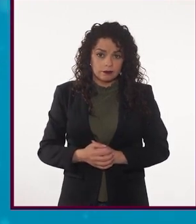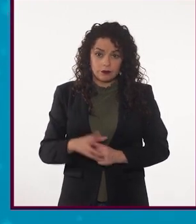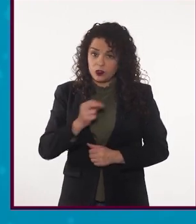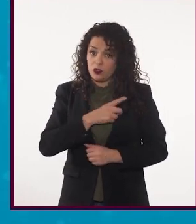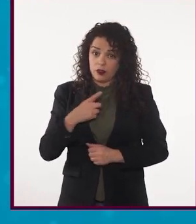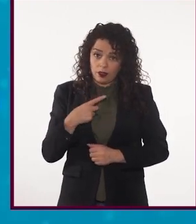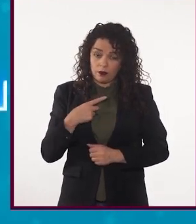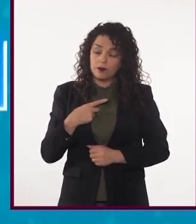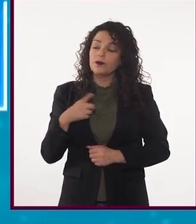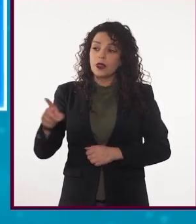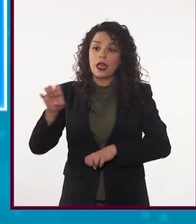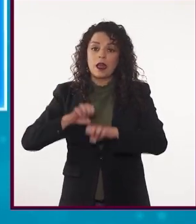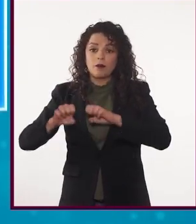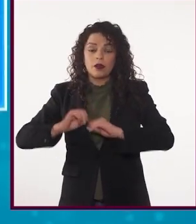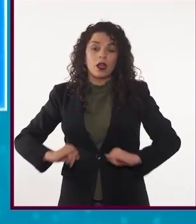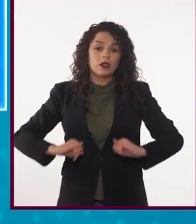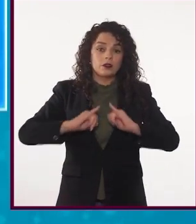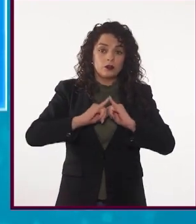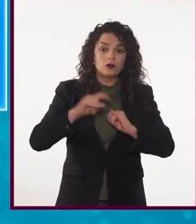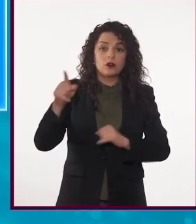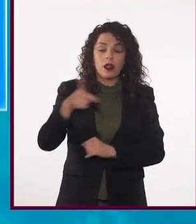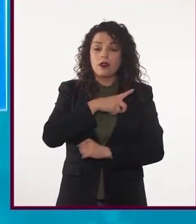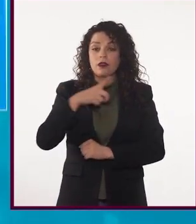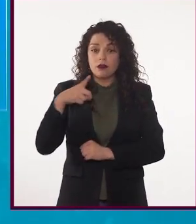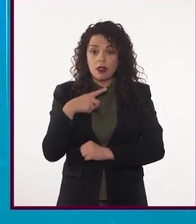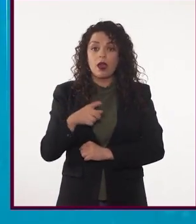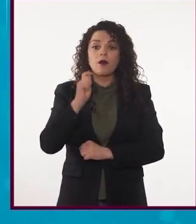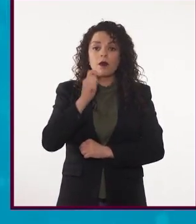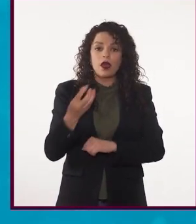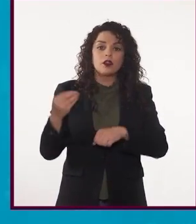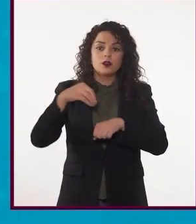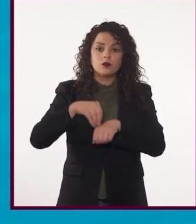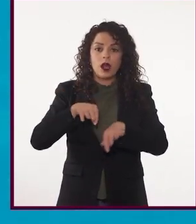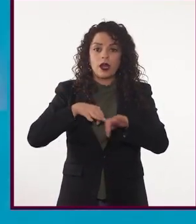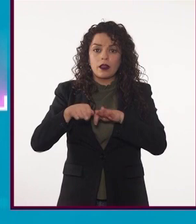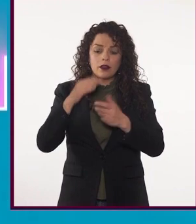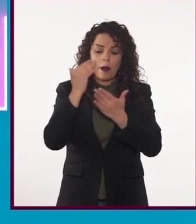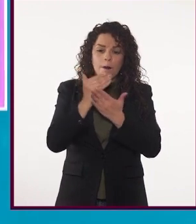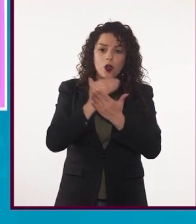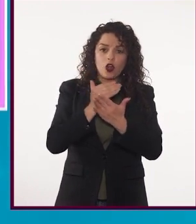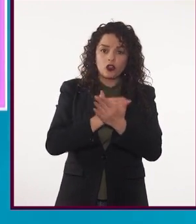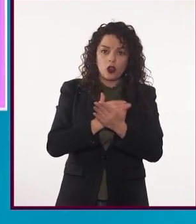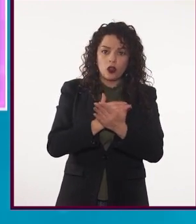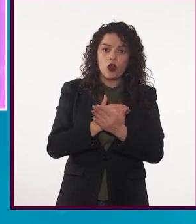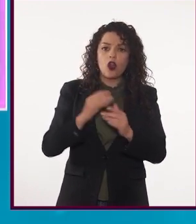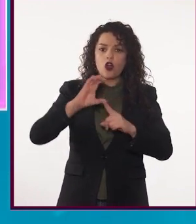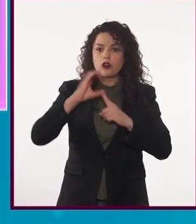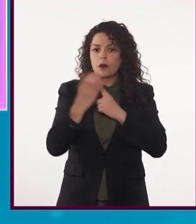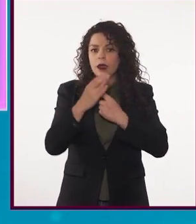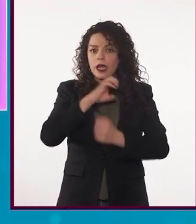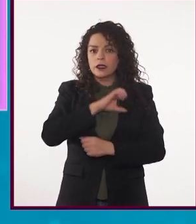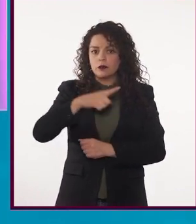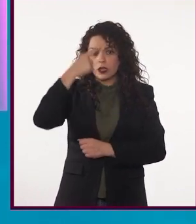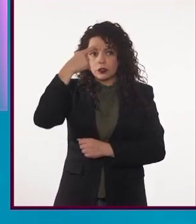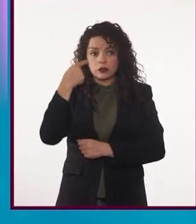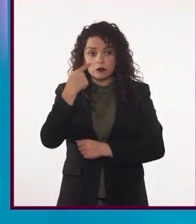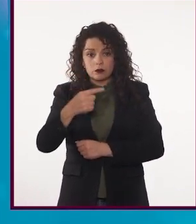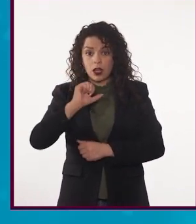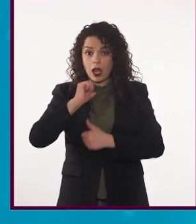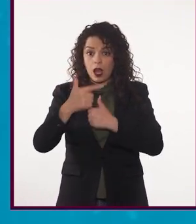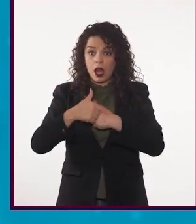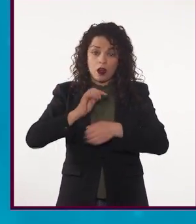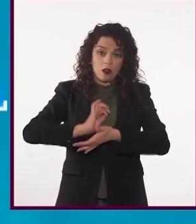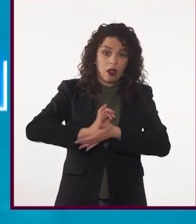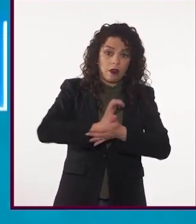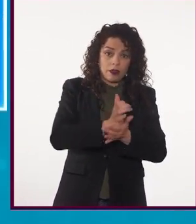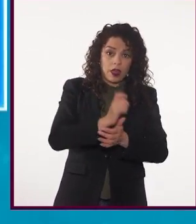o instituciones tienen la obligación de implementar en los centros de trabajo protocolos y comisiones especiales para prevenir